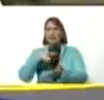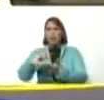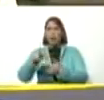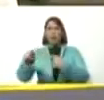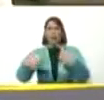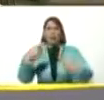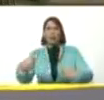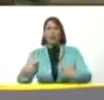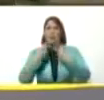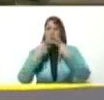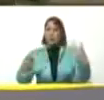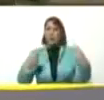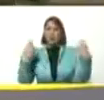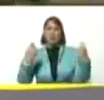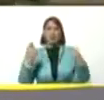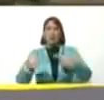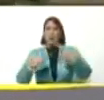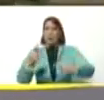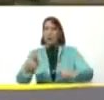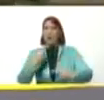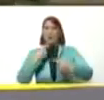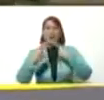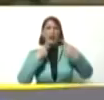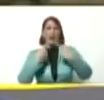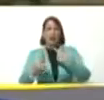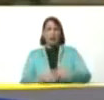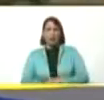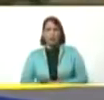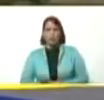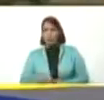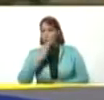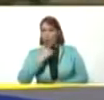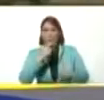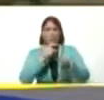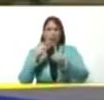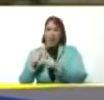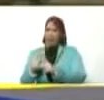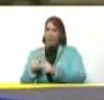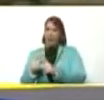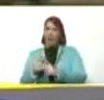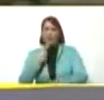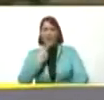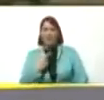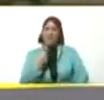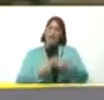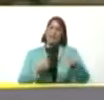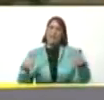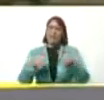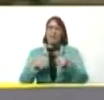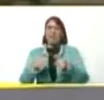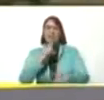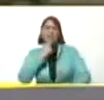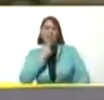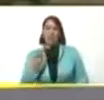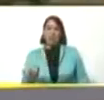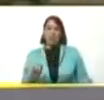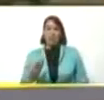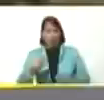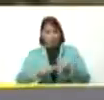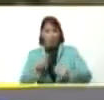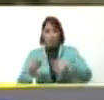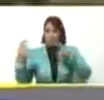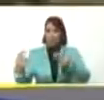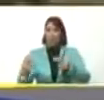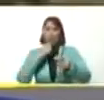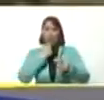la noticia y luego declararon. No tienen palabra. Dicen, vamos a hacer una reunión secreta, vamos a hacerla. La hacemos y